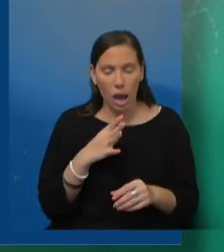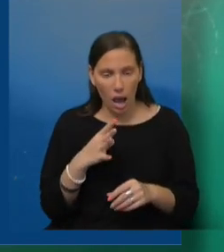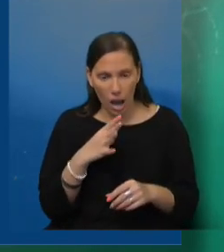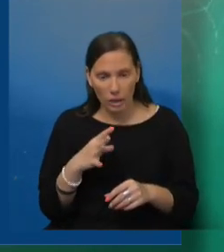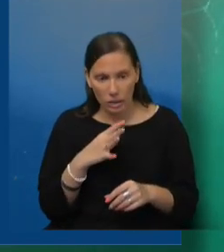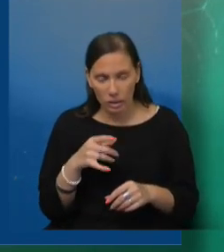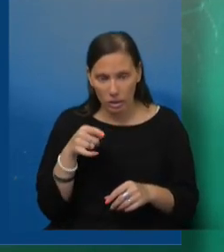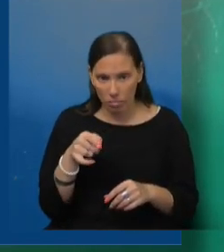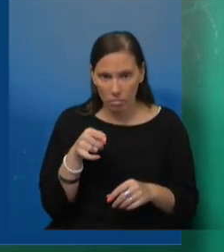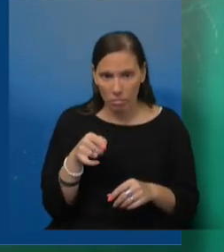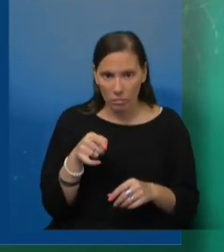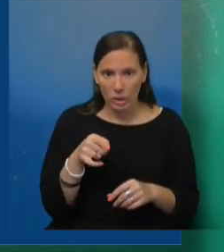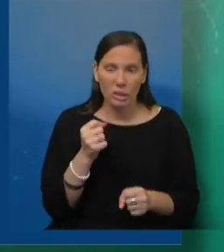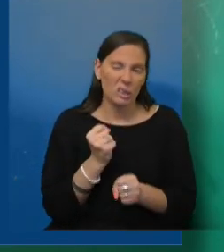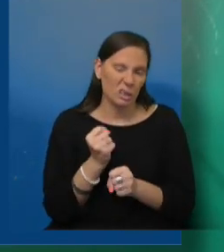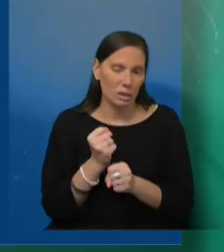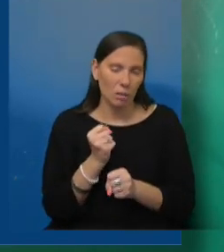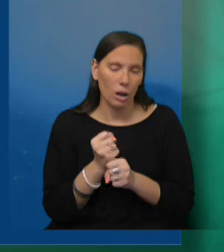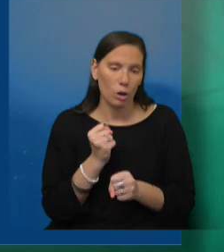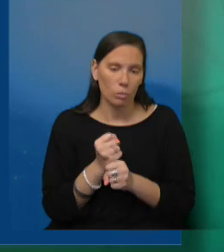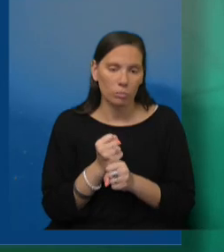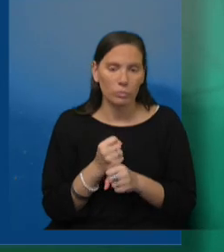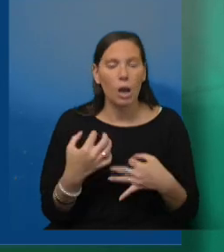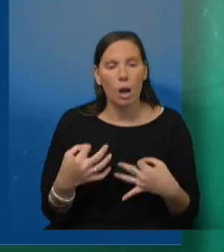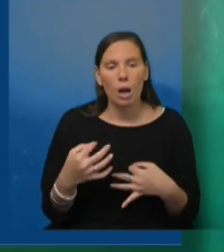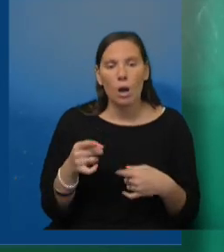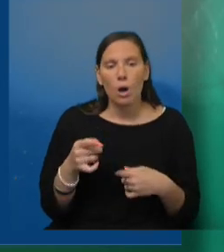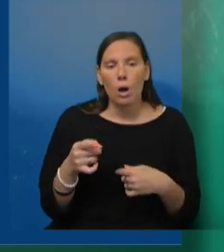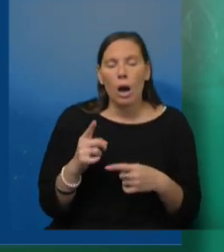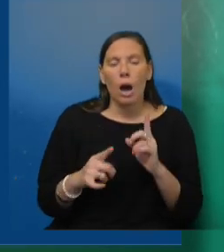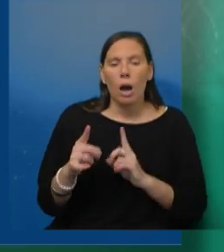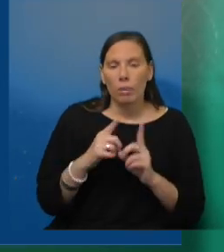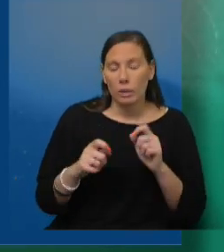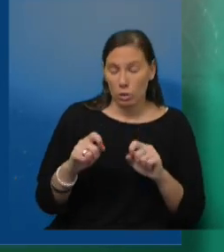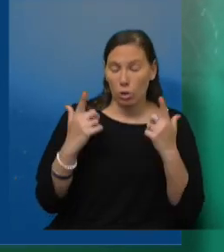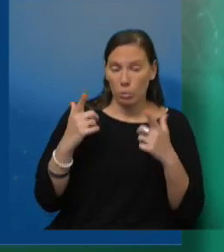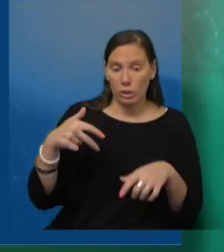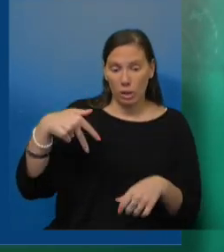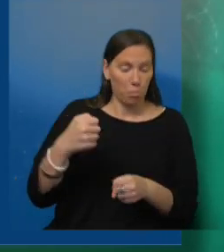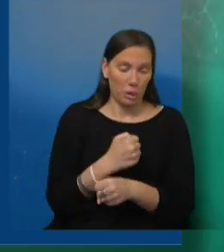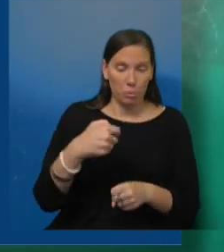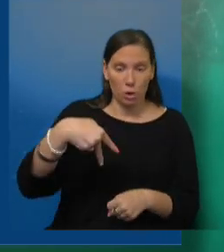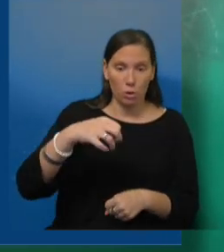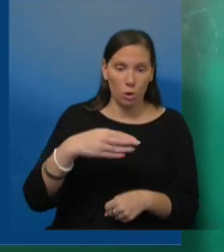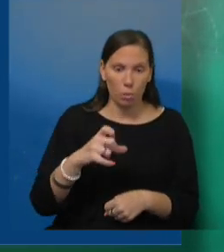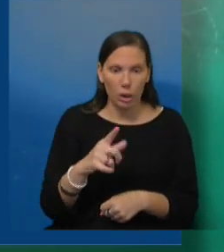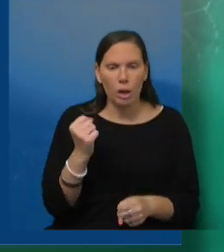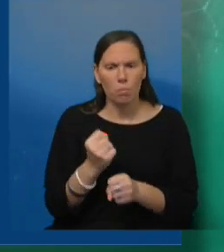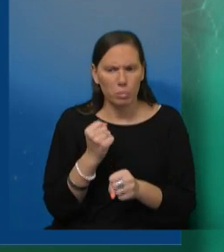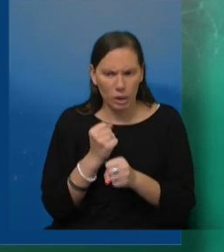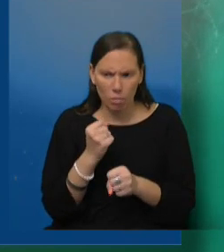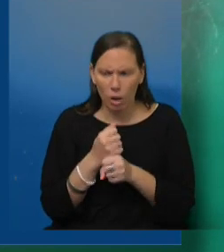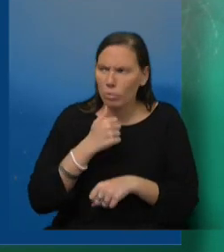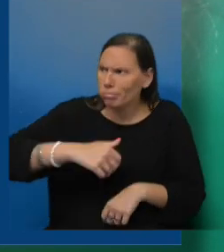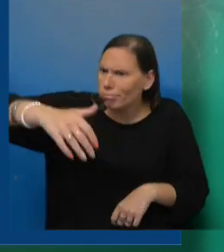ese tipo de de tareas digamos no claro y es un poco la constante a veces nos sorprenden los Nobel cuando uno ve que se premian trabajos de de